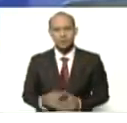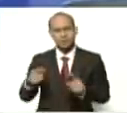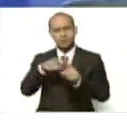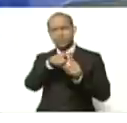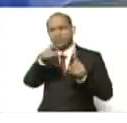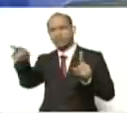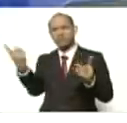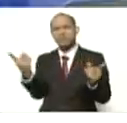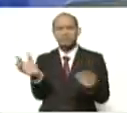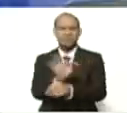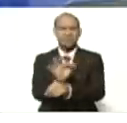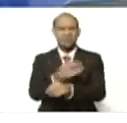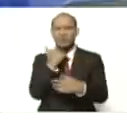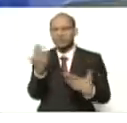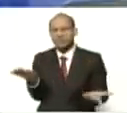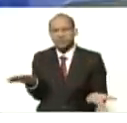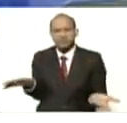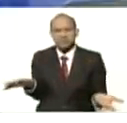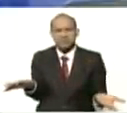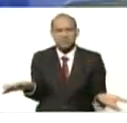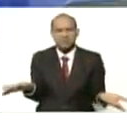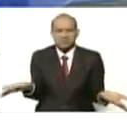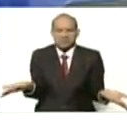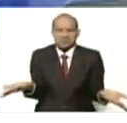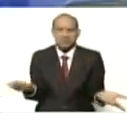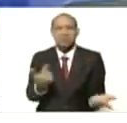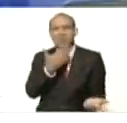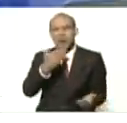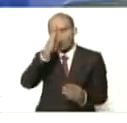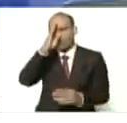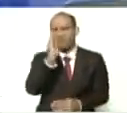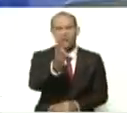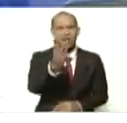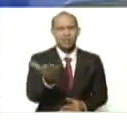ramas no funciona nunca en nada en la vida que ir de frente